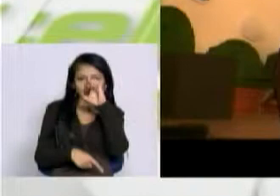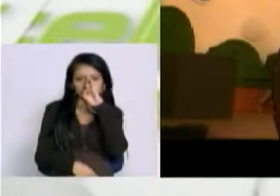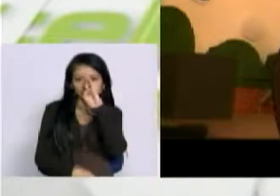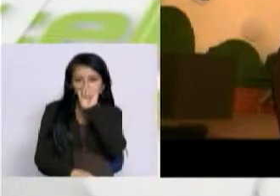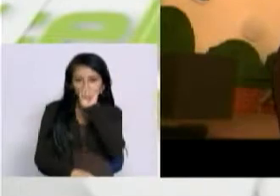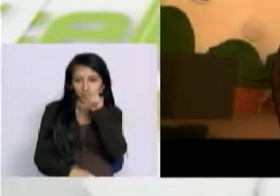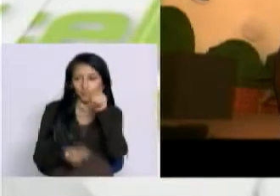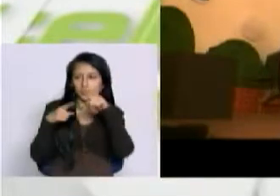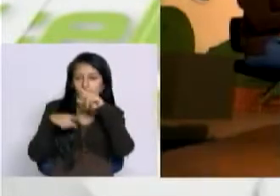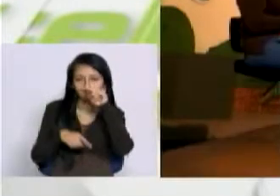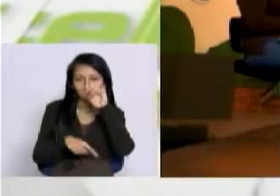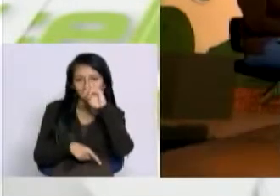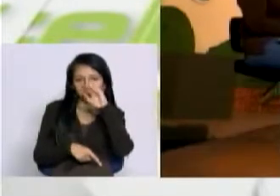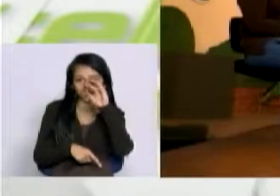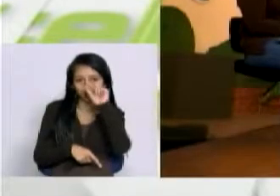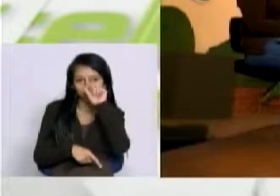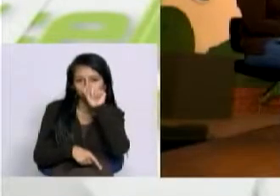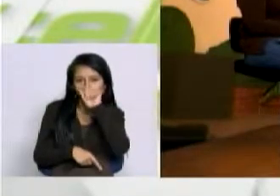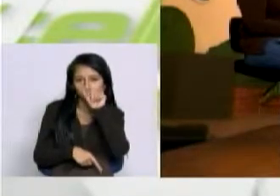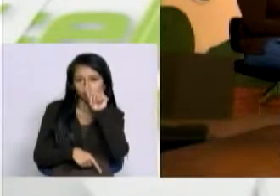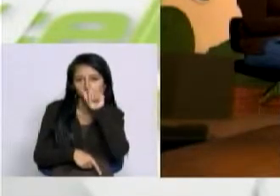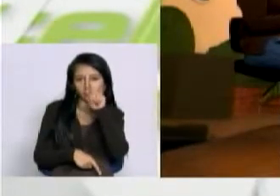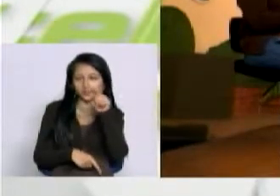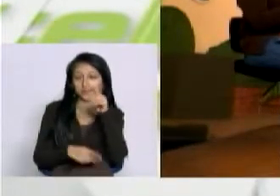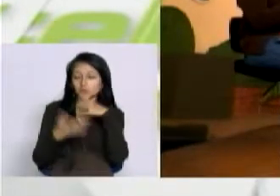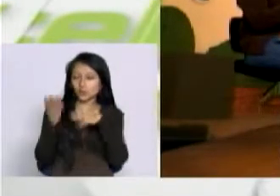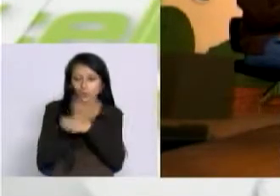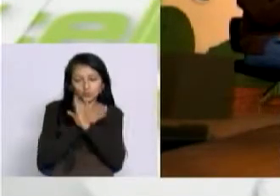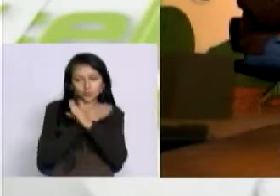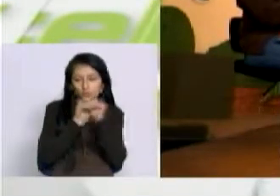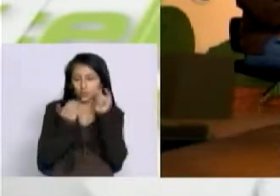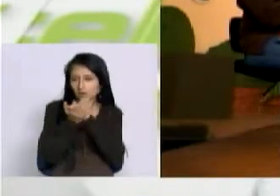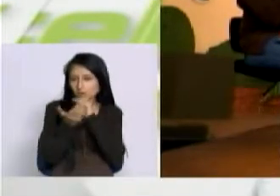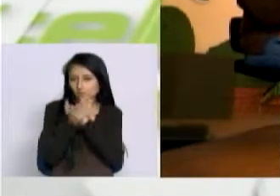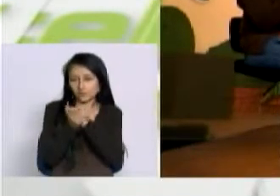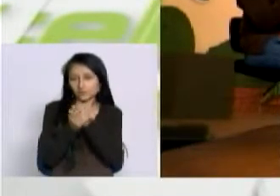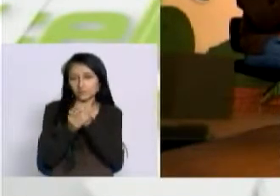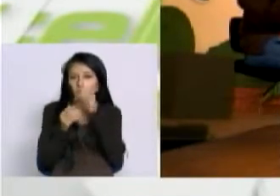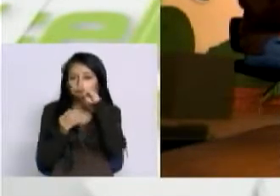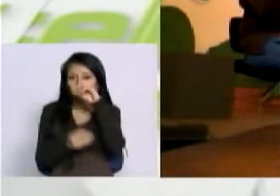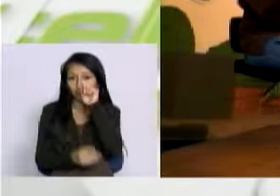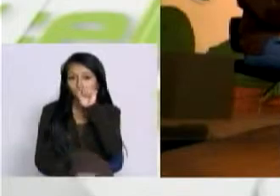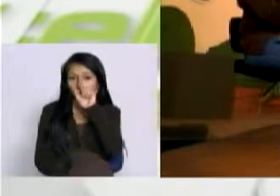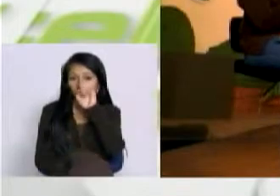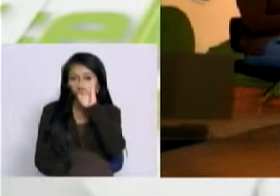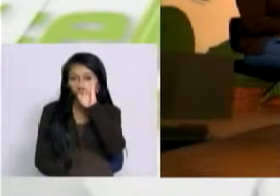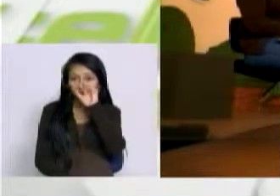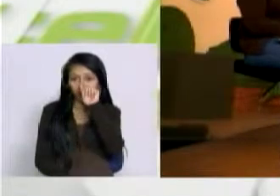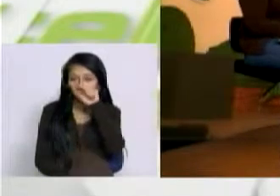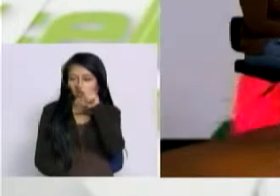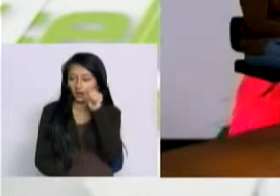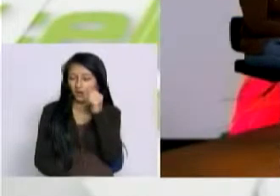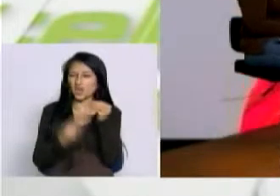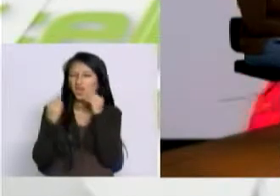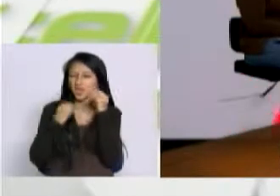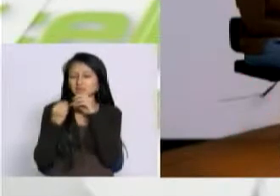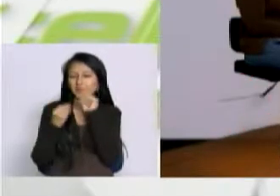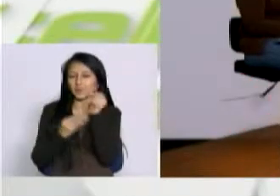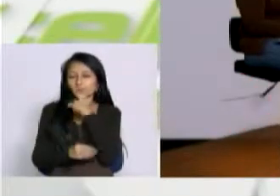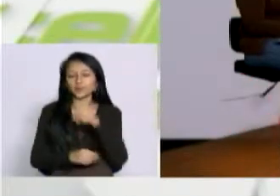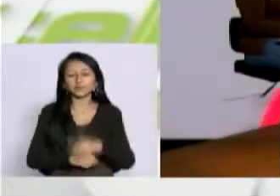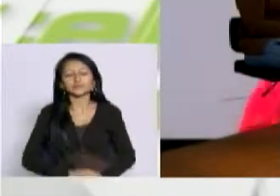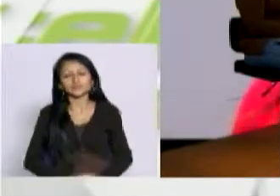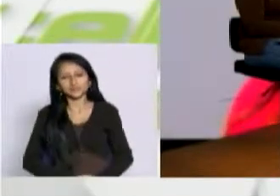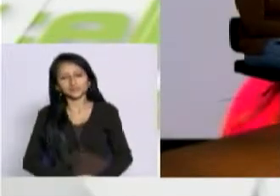ya sabemos que es parte de la campaña de expectativa, pero ellos van a continuar. ¿Mariana continúa en el set o también va a hacer reportería como lo estaba haciendo antes?